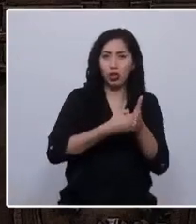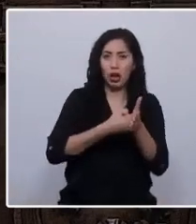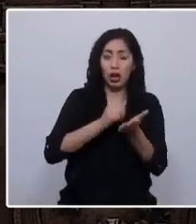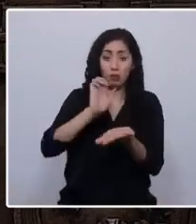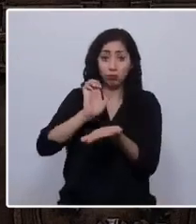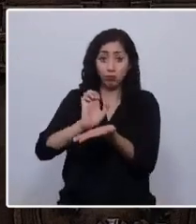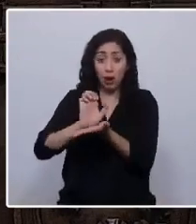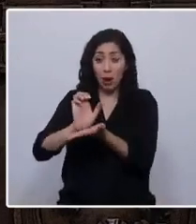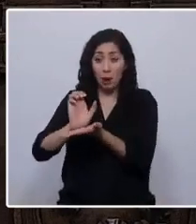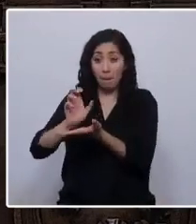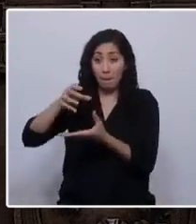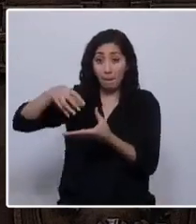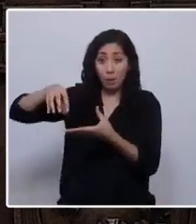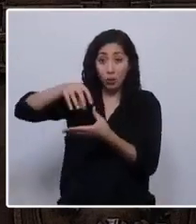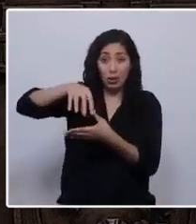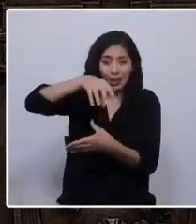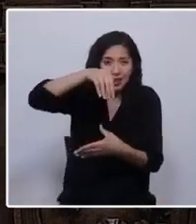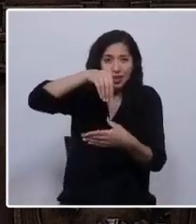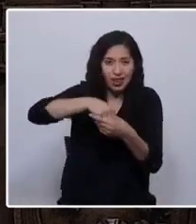Plurinacionalidad es la